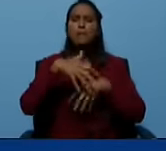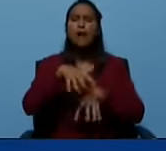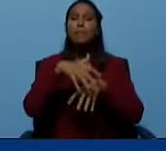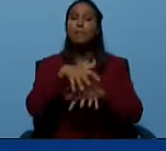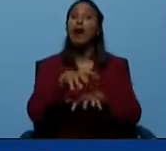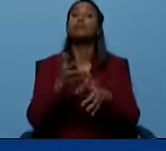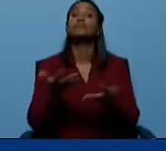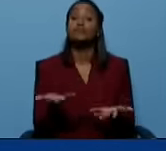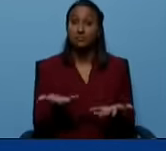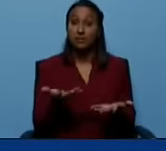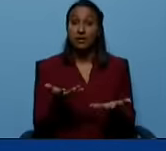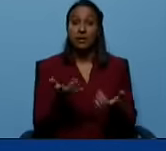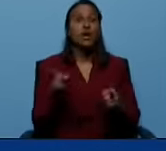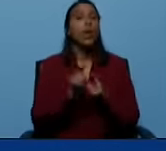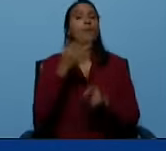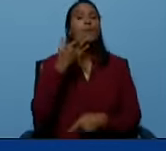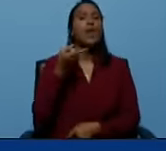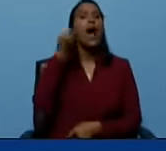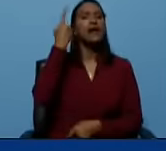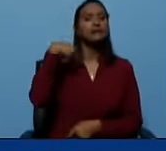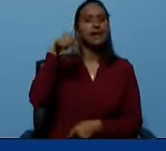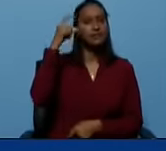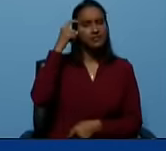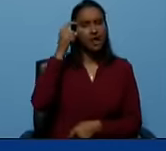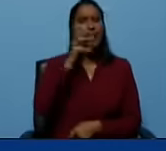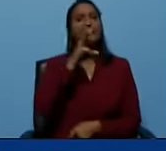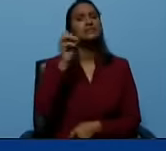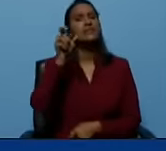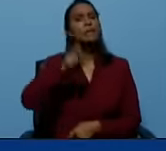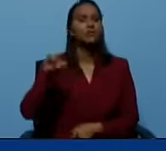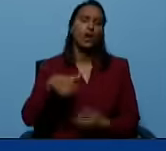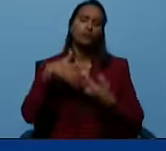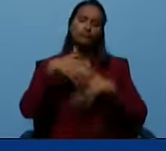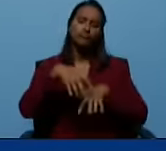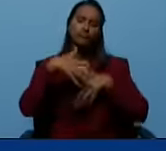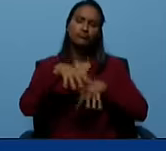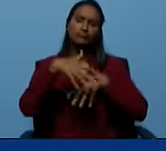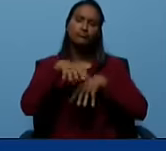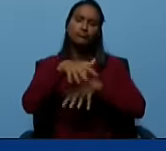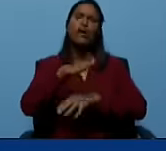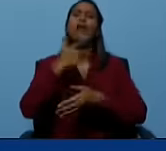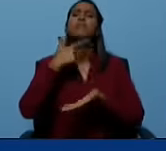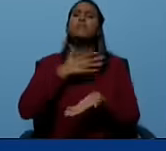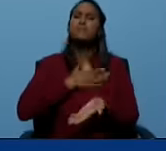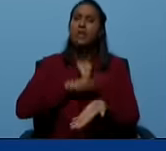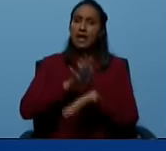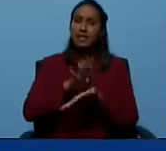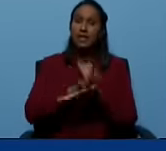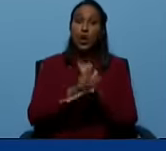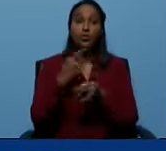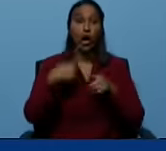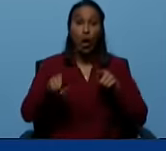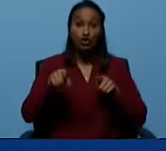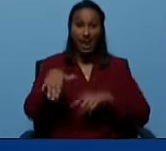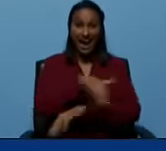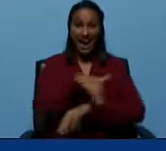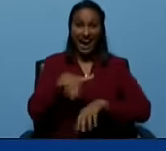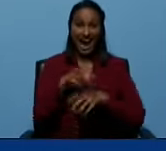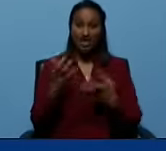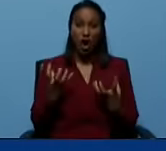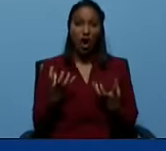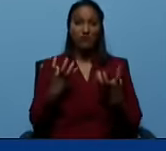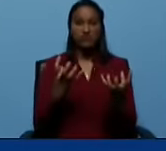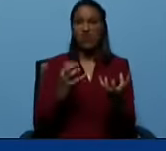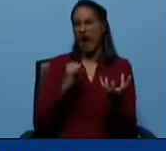Grandes, 300 personas, de manifestar pacíficamente. Y otra cosa muy distinta es salir a matar chavistas, a